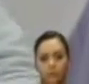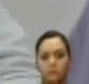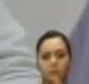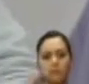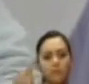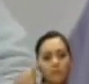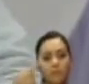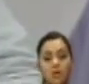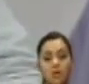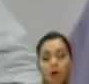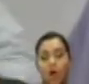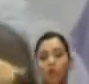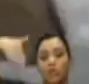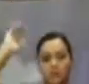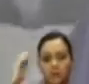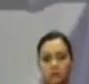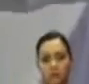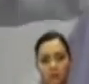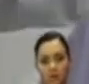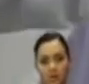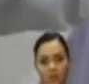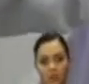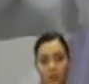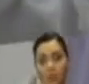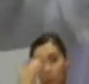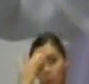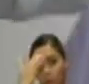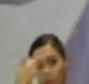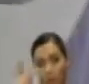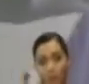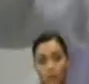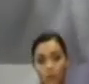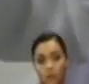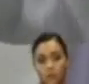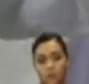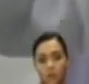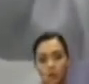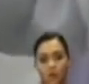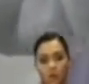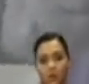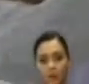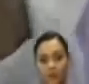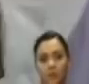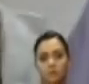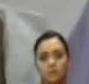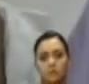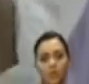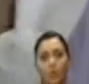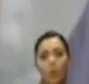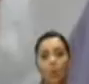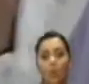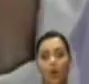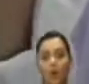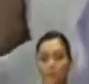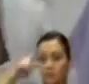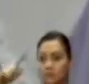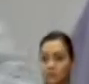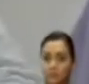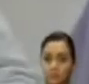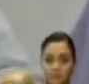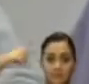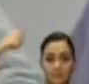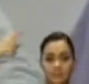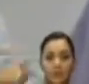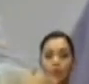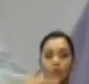de los gobiernos locales, y hay gobiernos locales que miran hacia otro lado y creen que con ruedas moscovitas, que puede ser una buena inversión, pero tienen que ver el